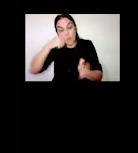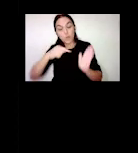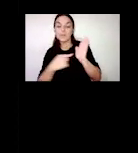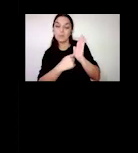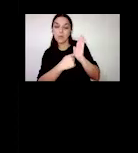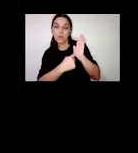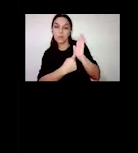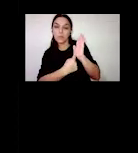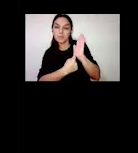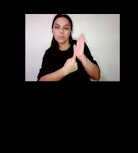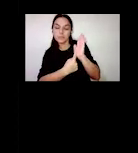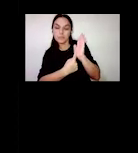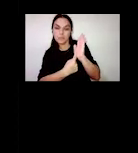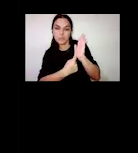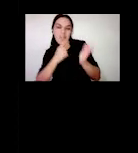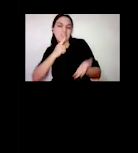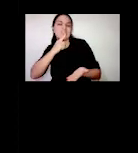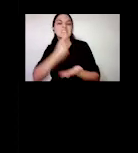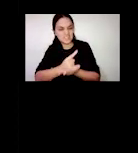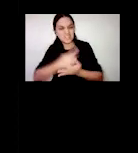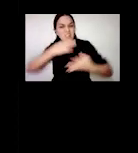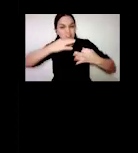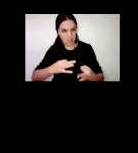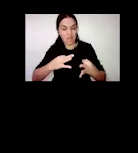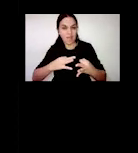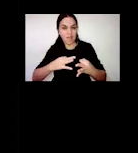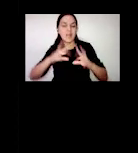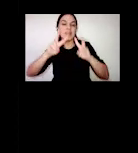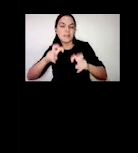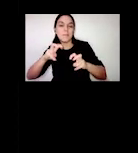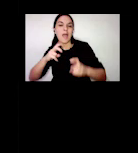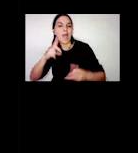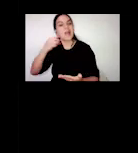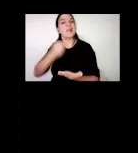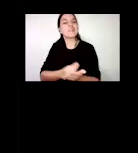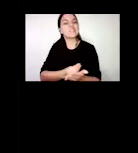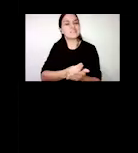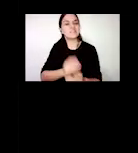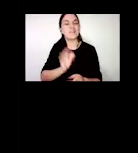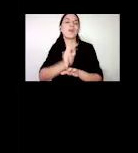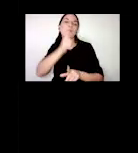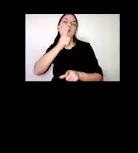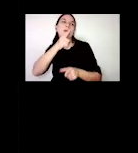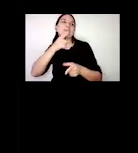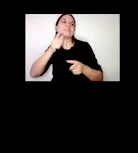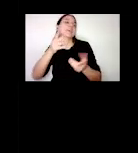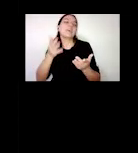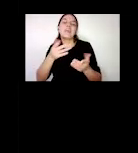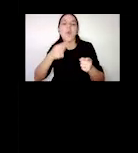dirime o nos define toda la cuestión de residencia, ¿no? Yo siempre digo que es el salvavidas de último recurso.